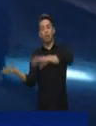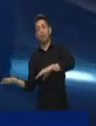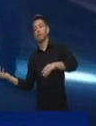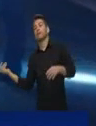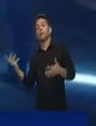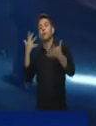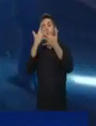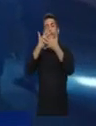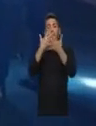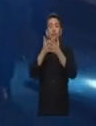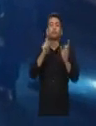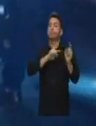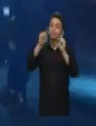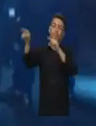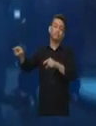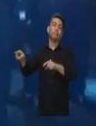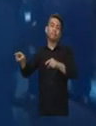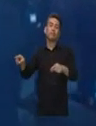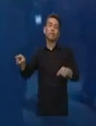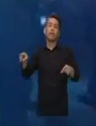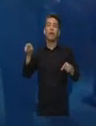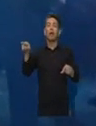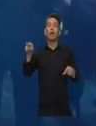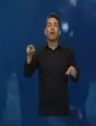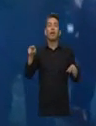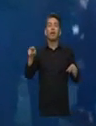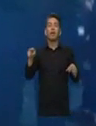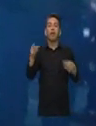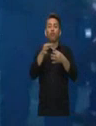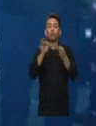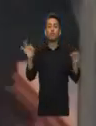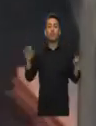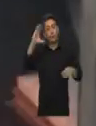las carceletas de la comisaría 72 de la Policía